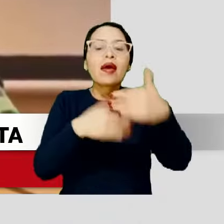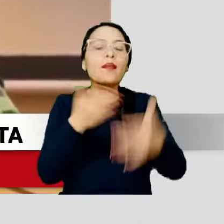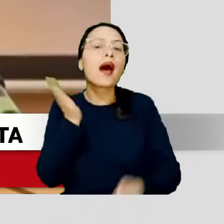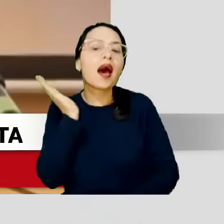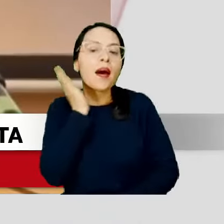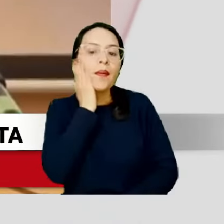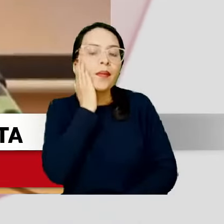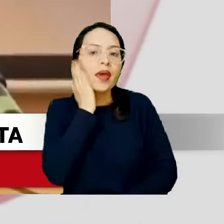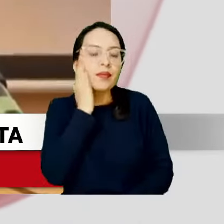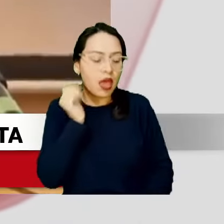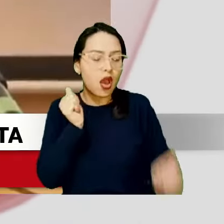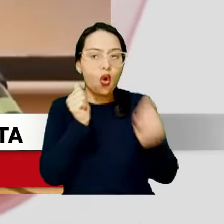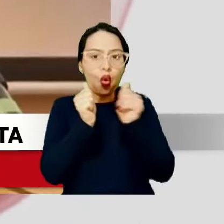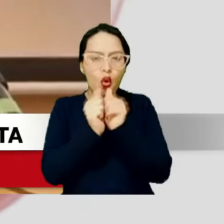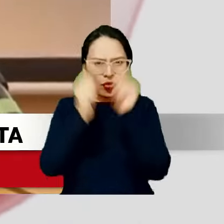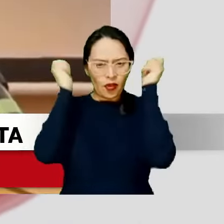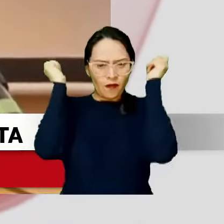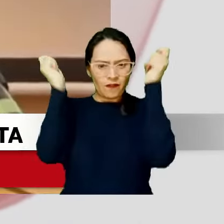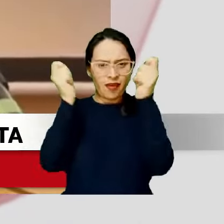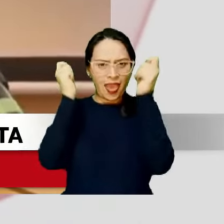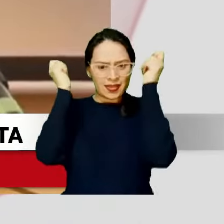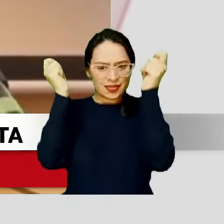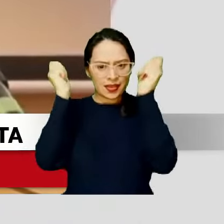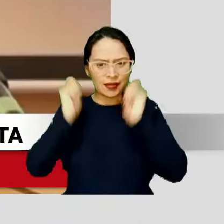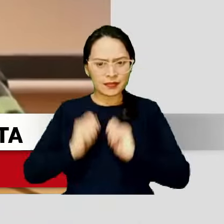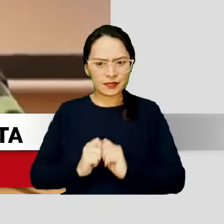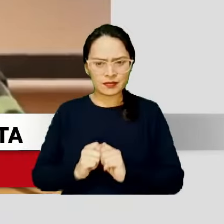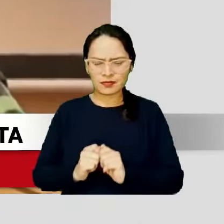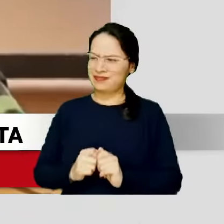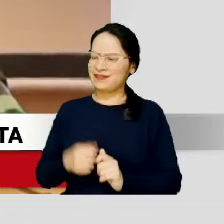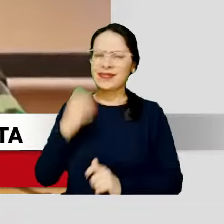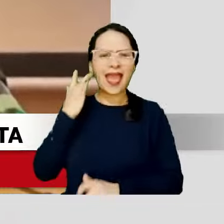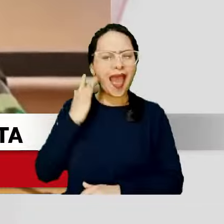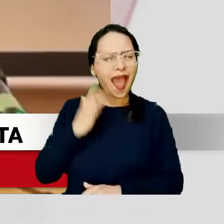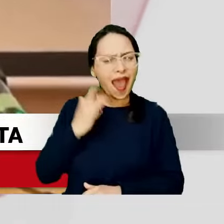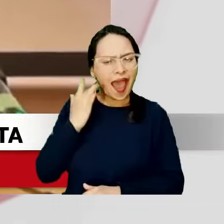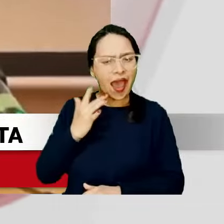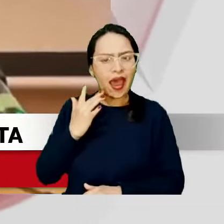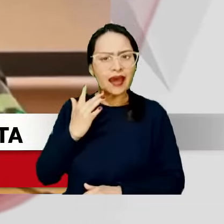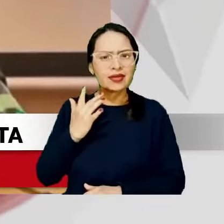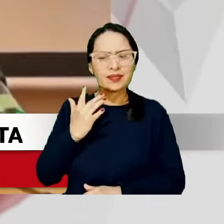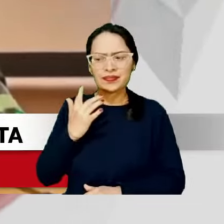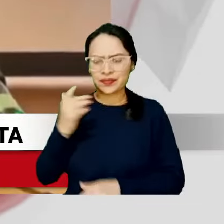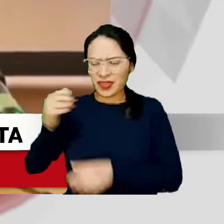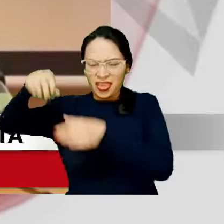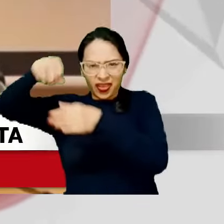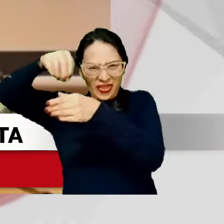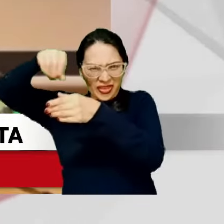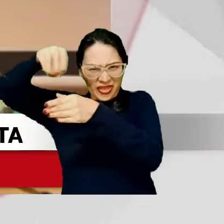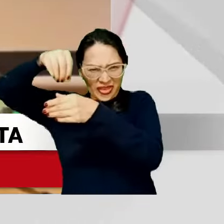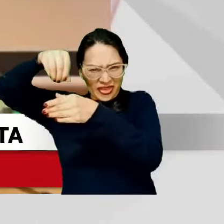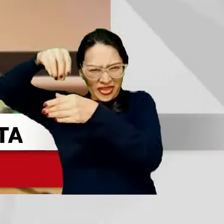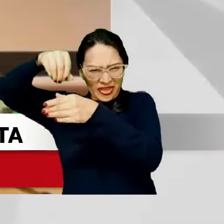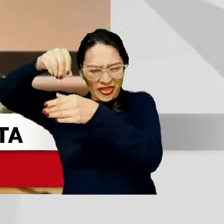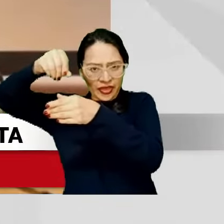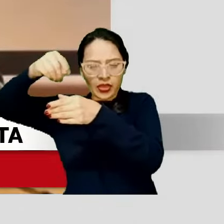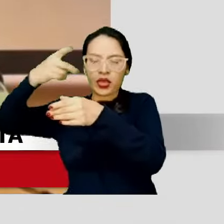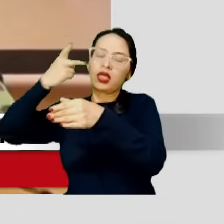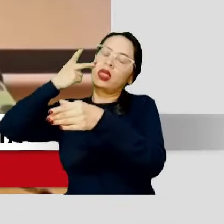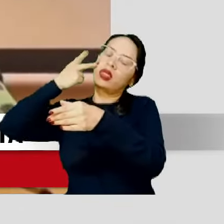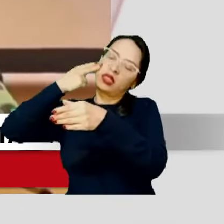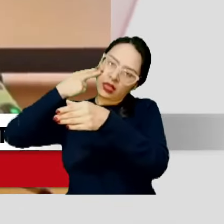fiesta final. Entonces, una persona escopolaminada no puede en tan poco tiempo asistir a una